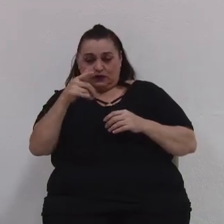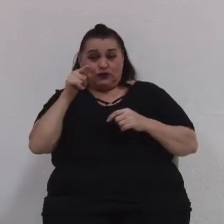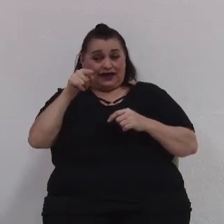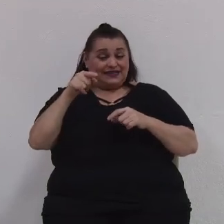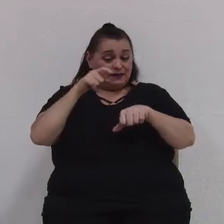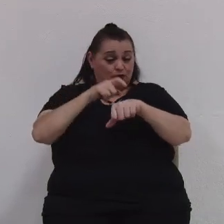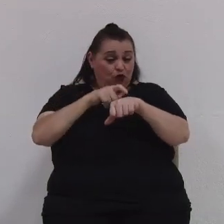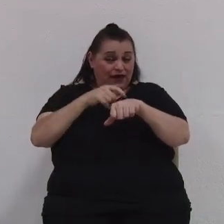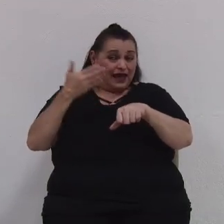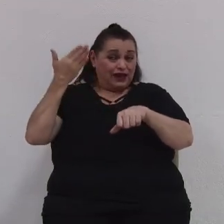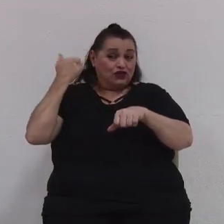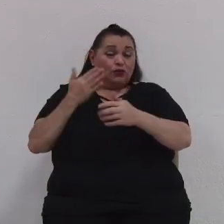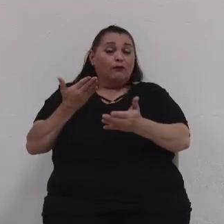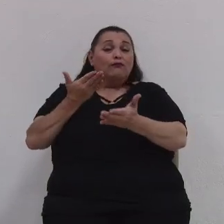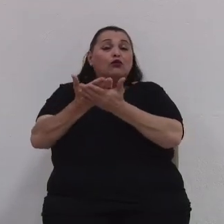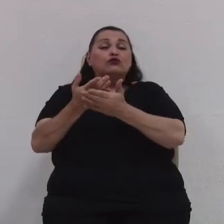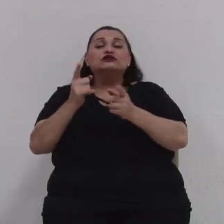momento la propuesta era